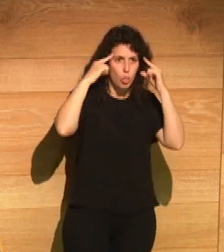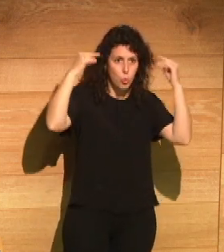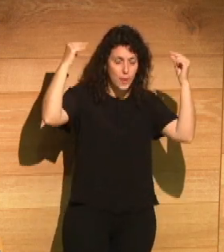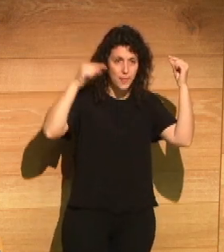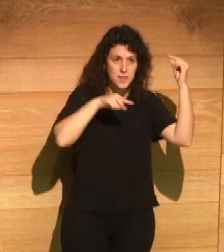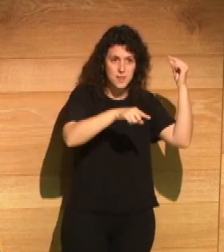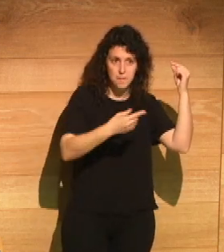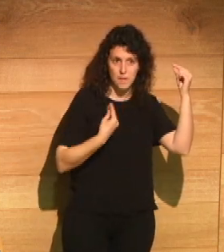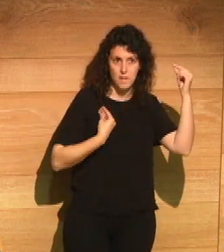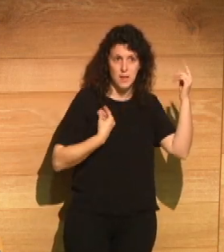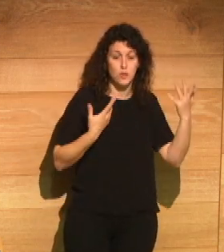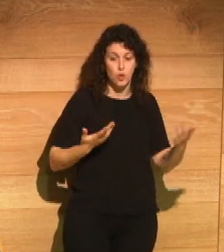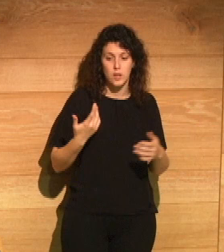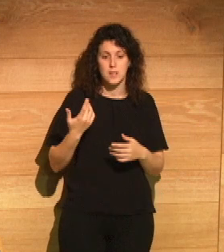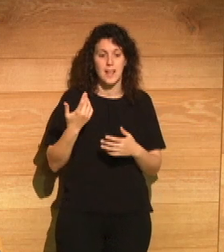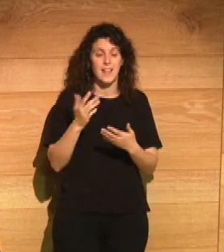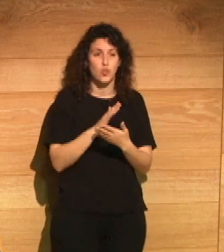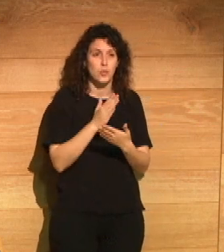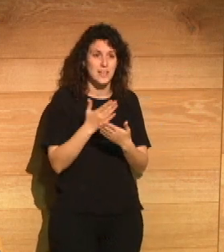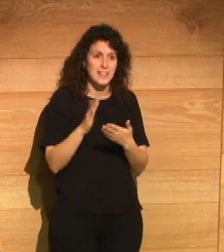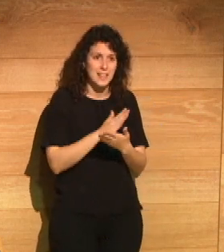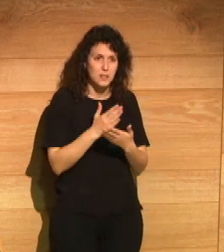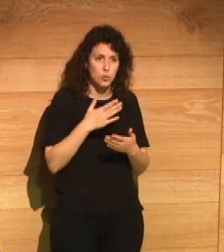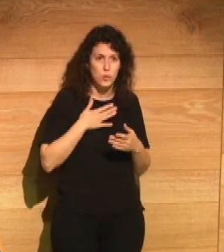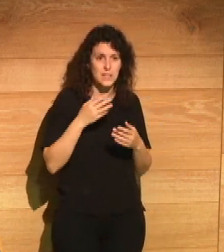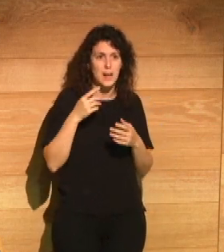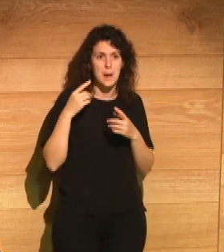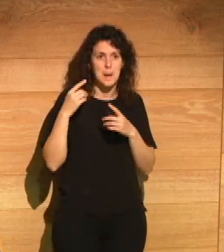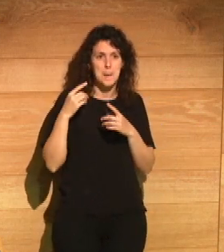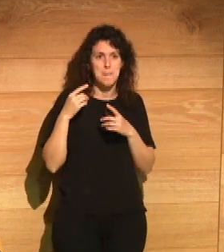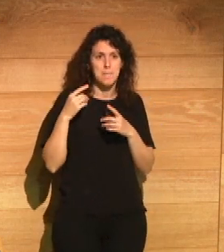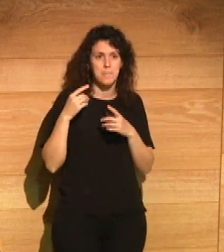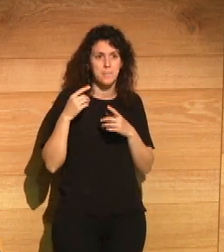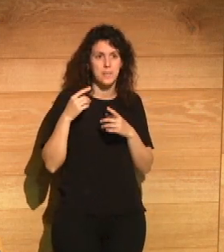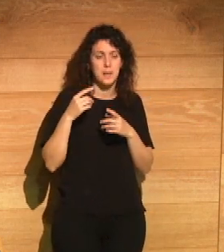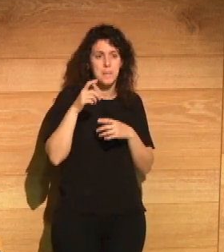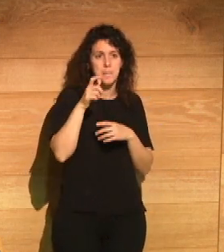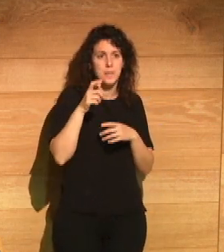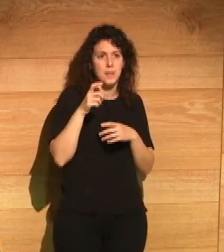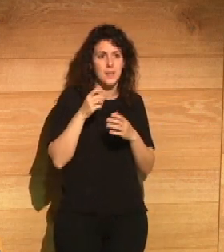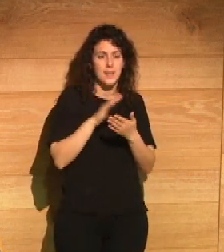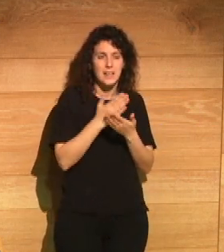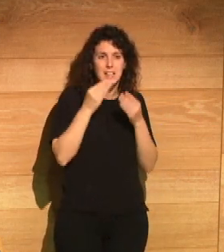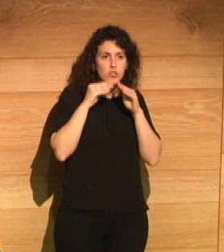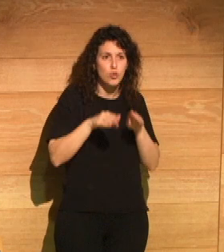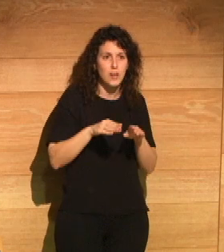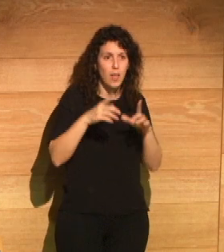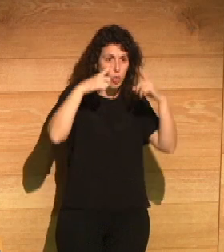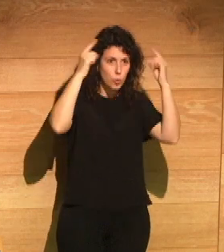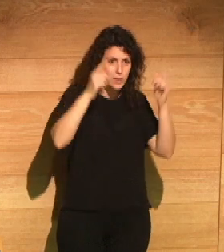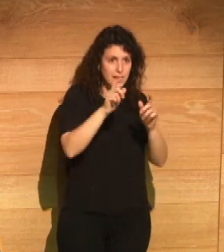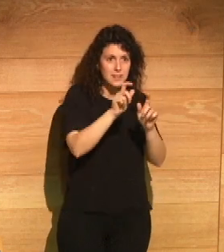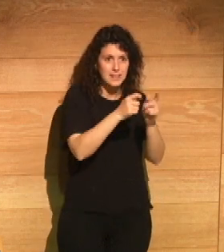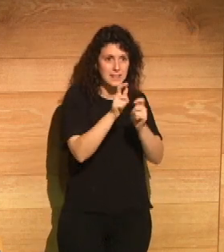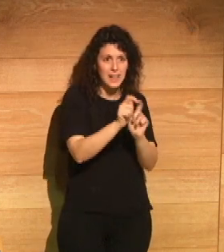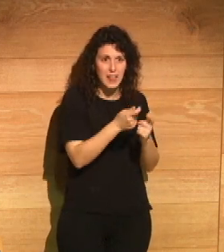yo junté estos dos demonios de nuestra mitología, que son el duende es el que hace las trenzas. A veces los caballos